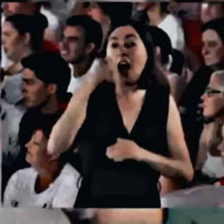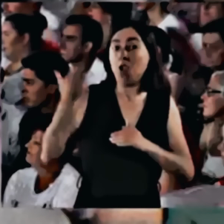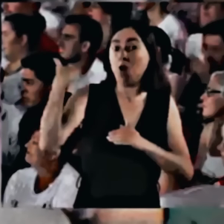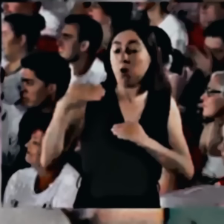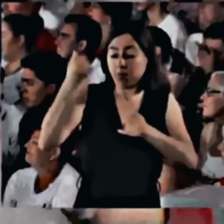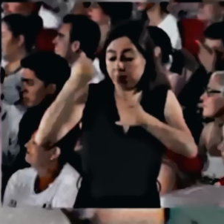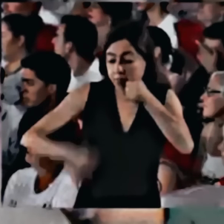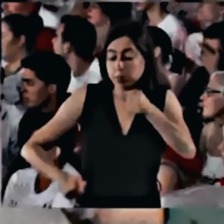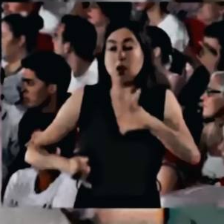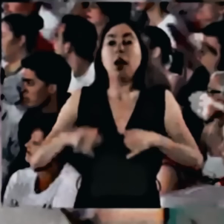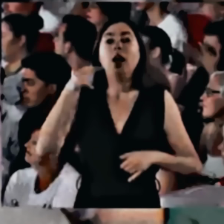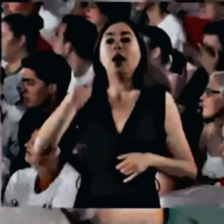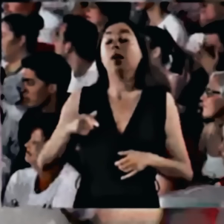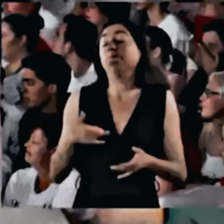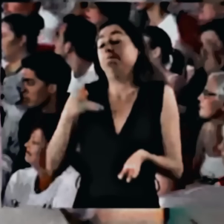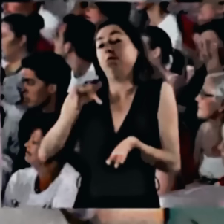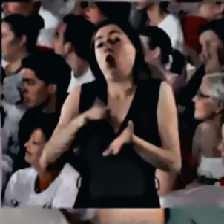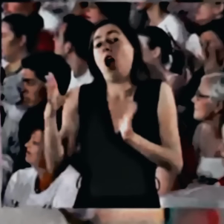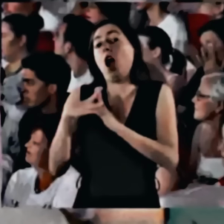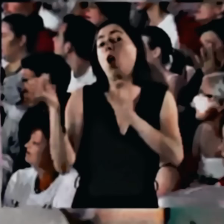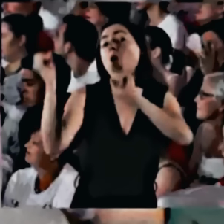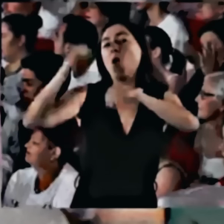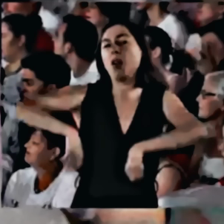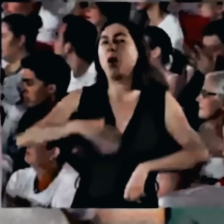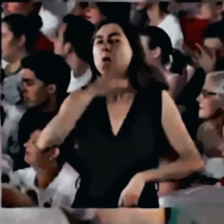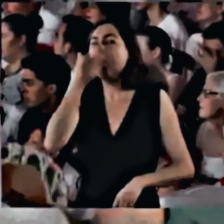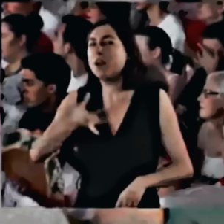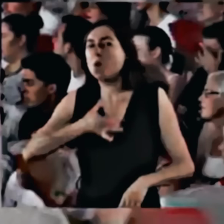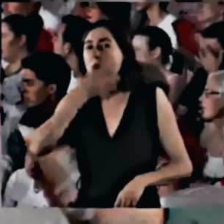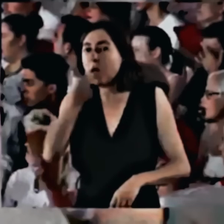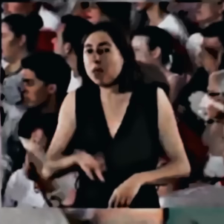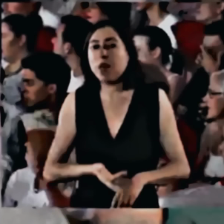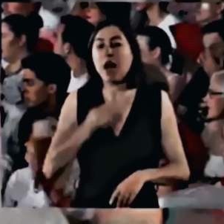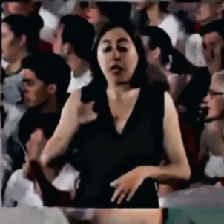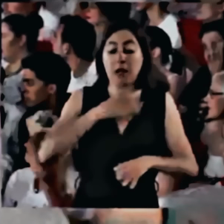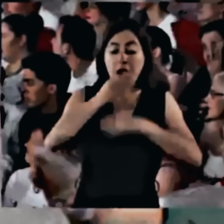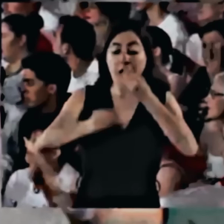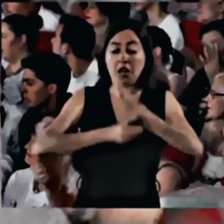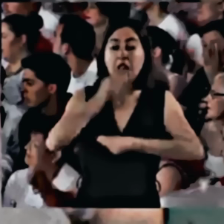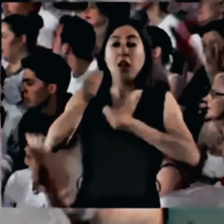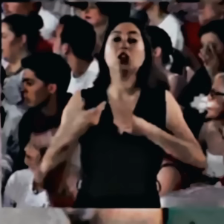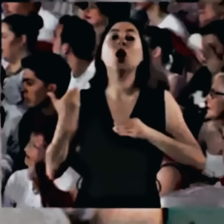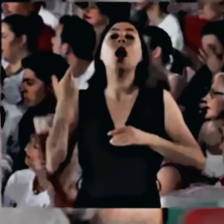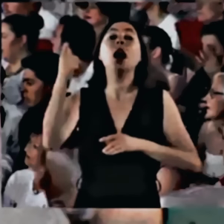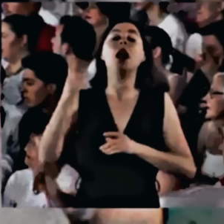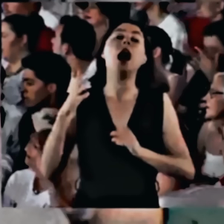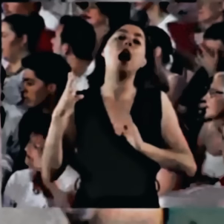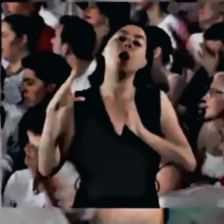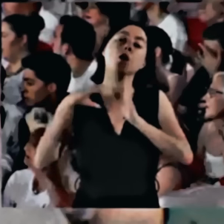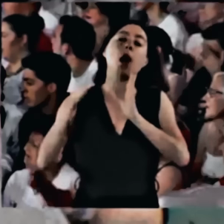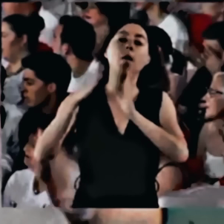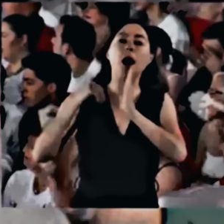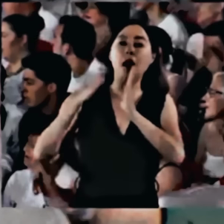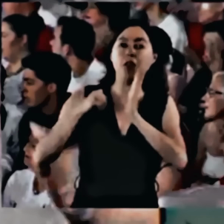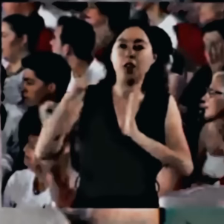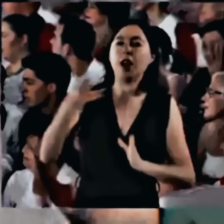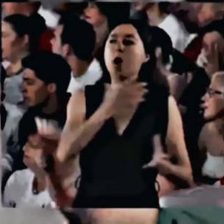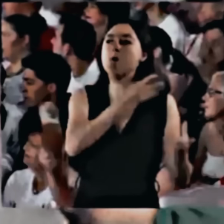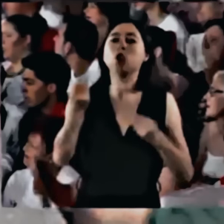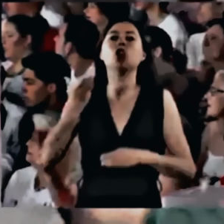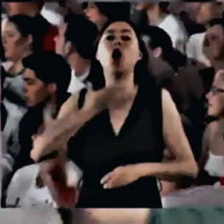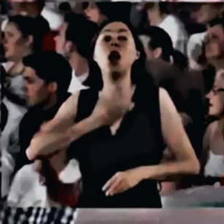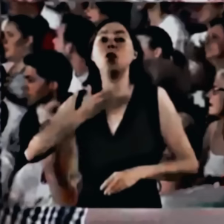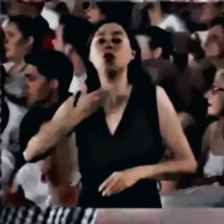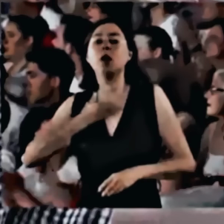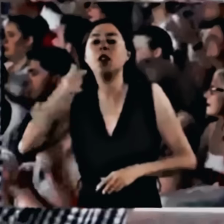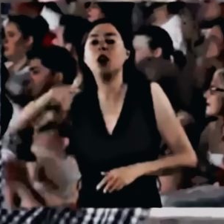me da náuseas. Vaya trabada mental. ¿Por qué será? Ya sabemos que Chiqui es completamente inservible como ministra.